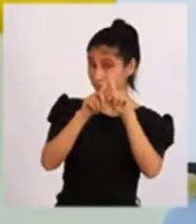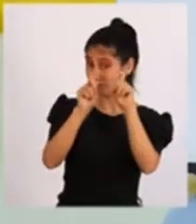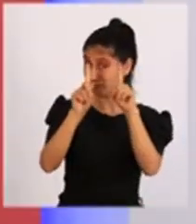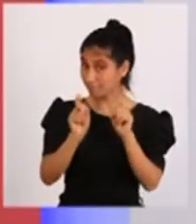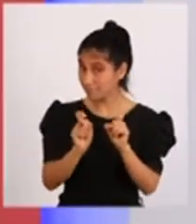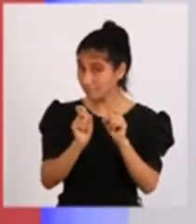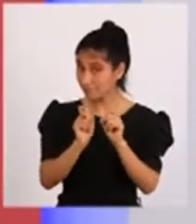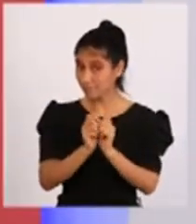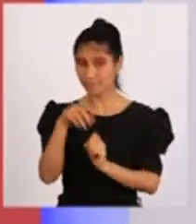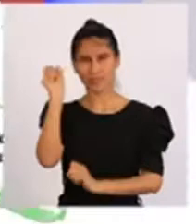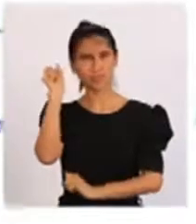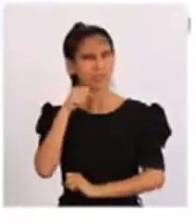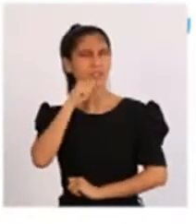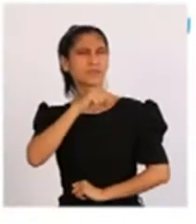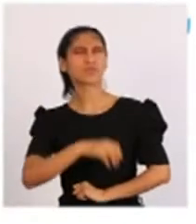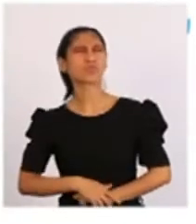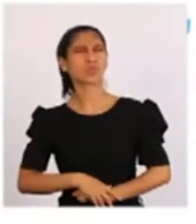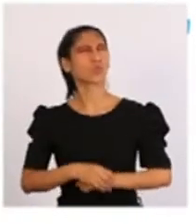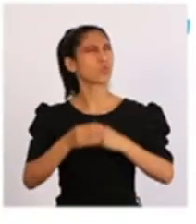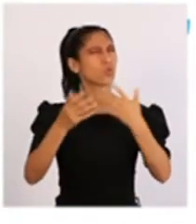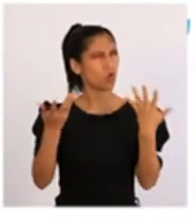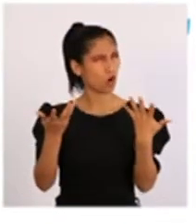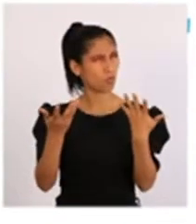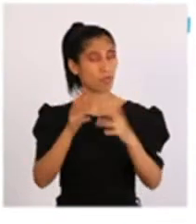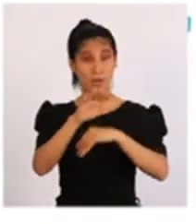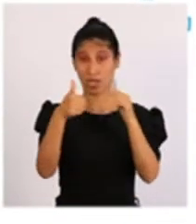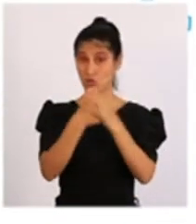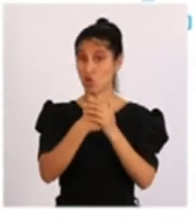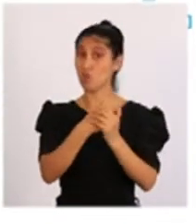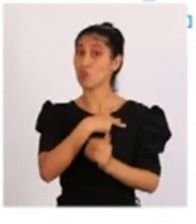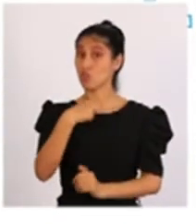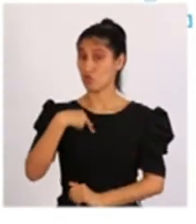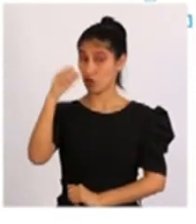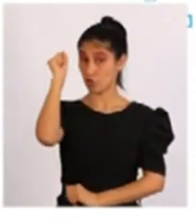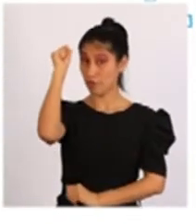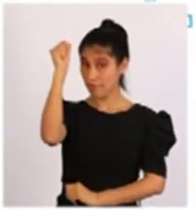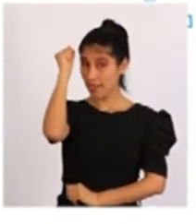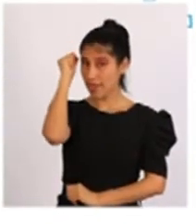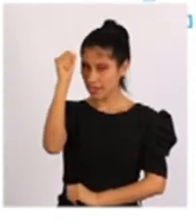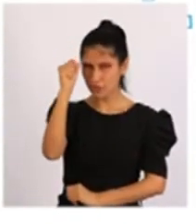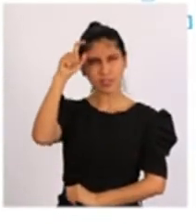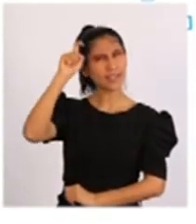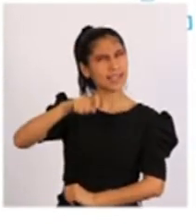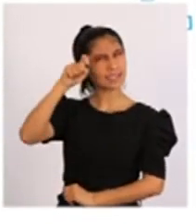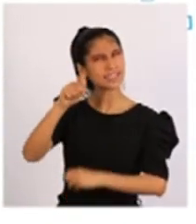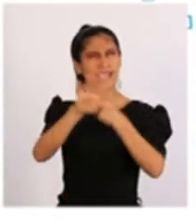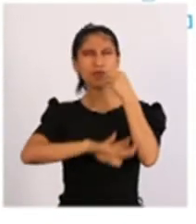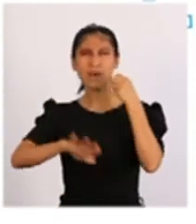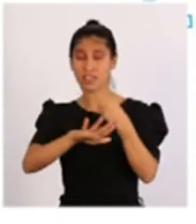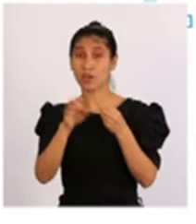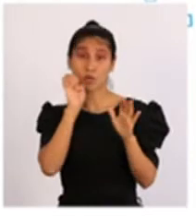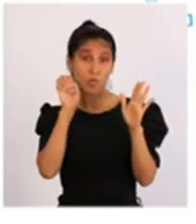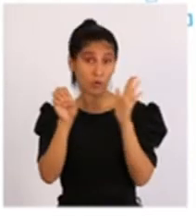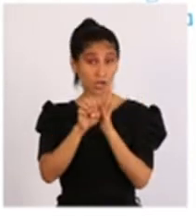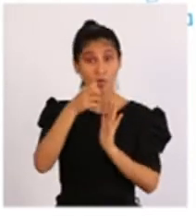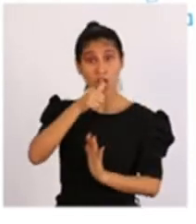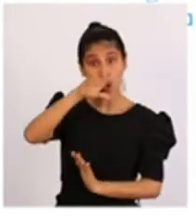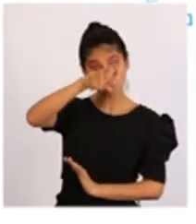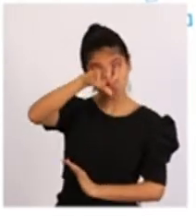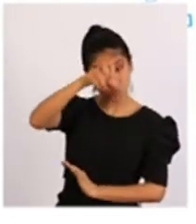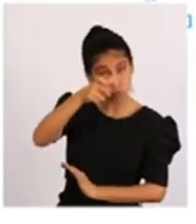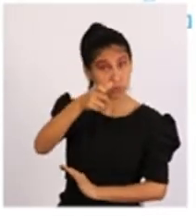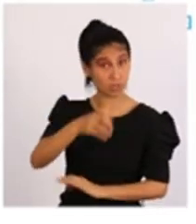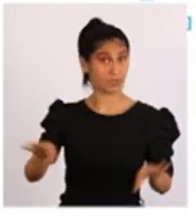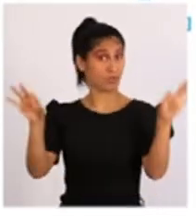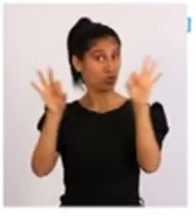incógnita? ¿Qué acciones desarrollaríamos para ejercer nuestros derechos ante las necesidades básicas, como el acceso al agua, con el fin de contribuir a